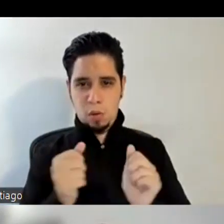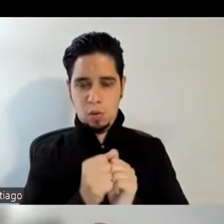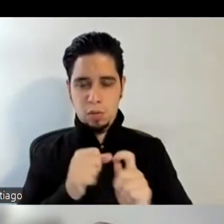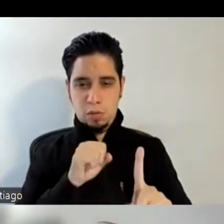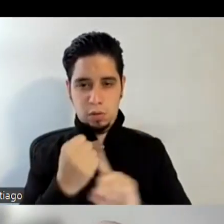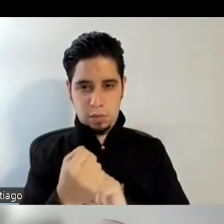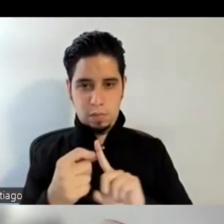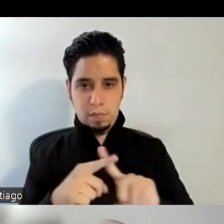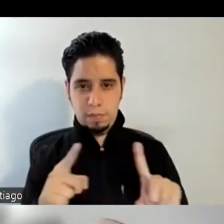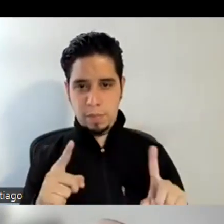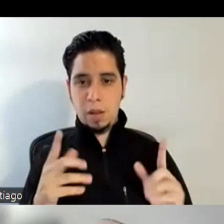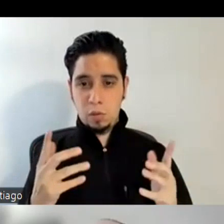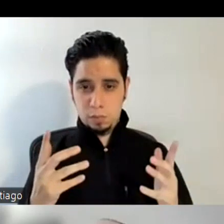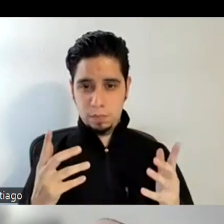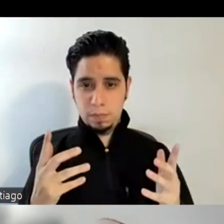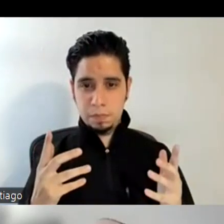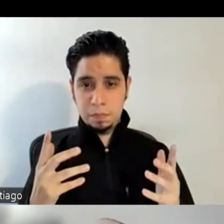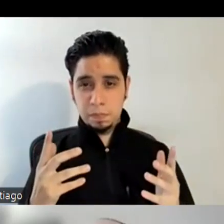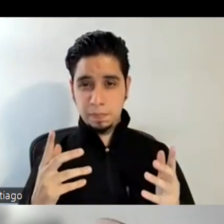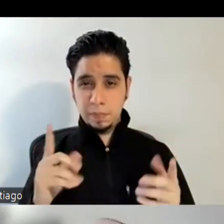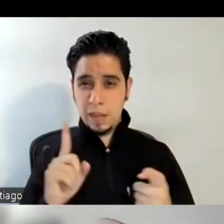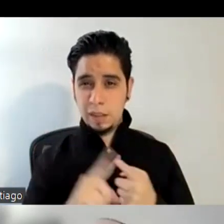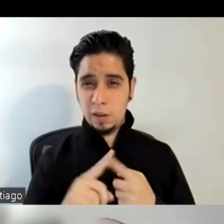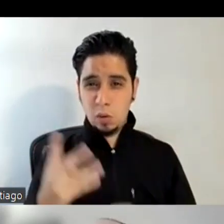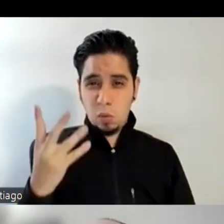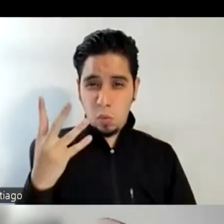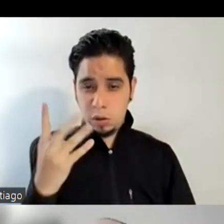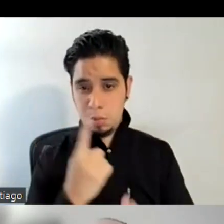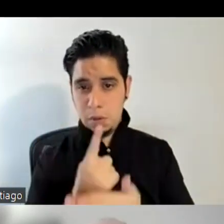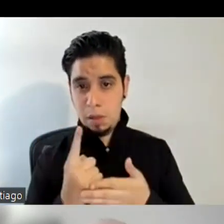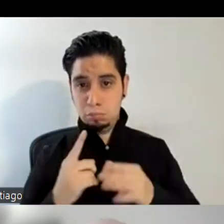digamos, hasta hace 4 semanas estábamos bien.